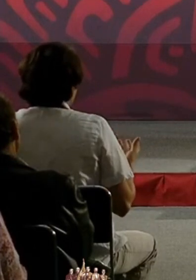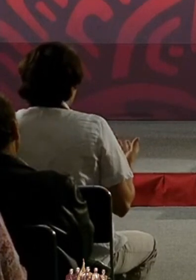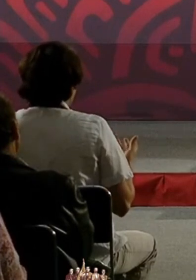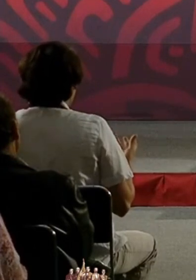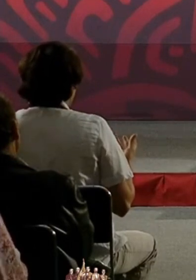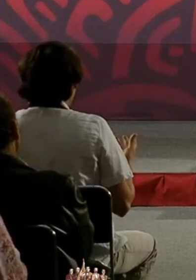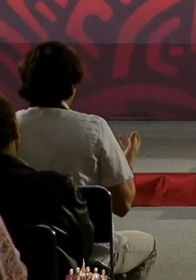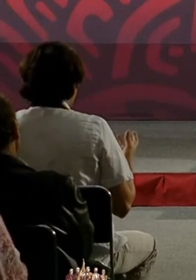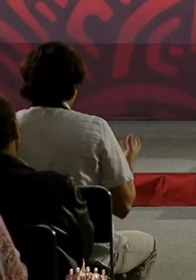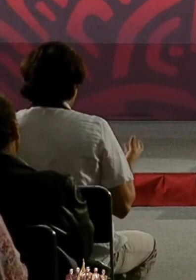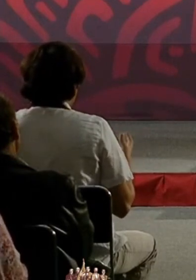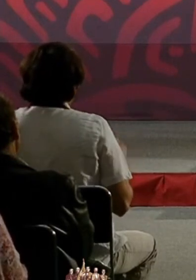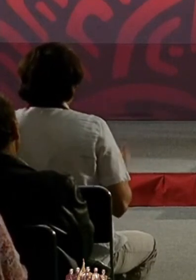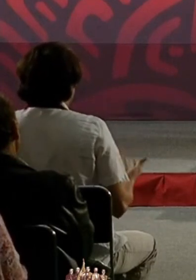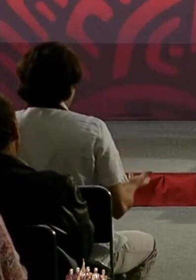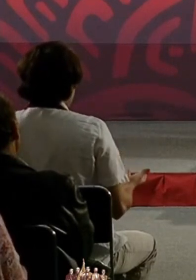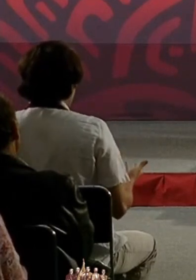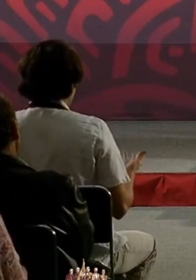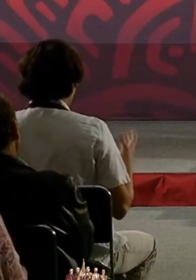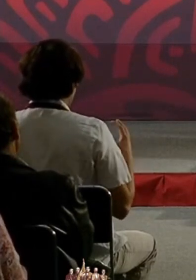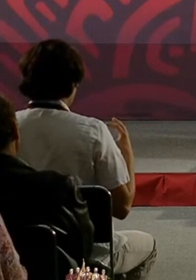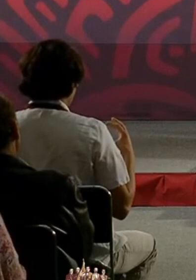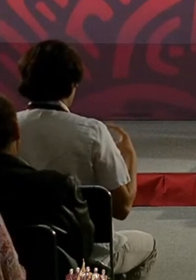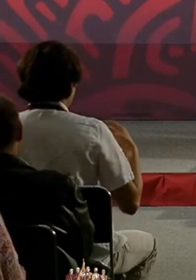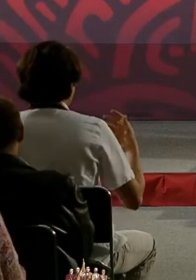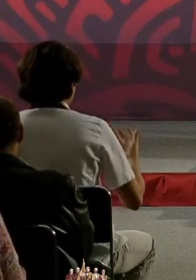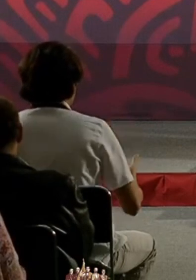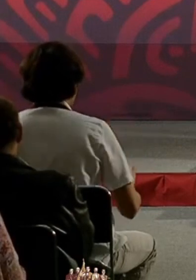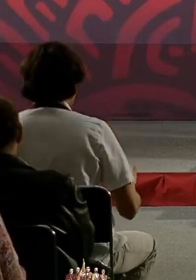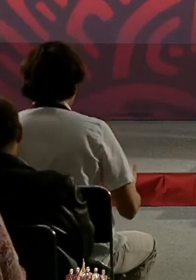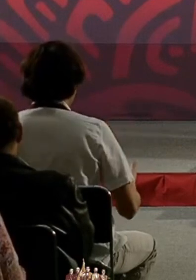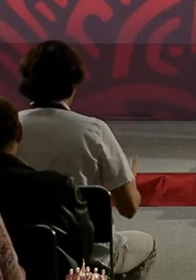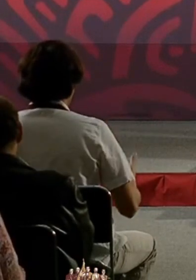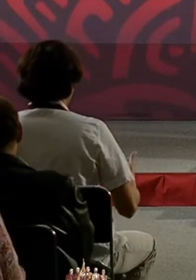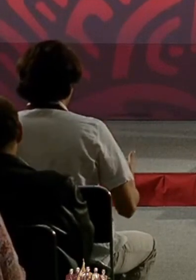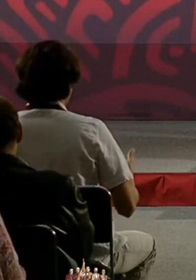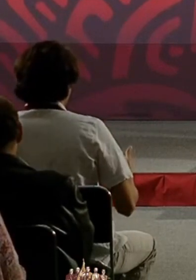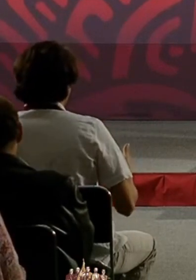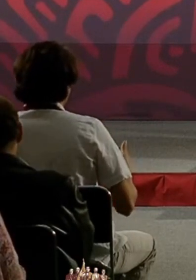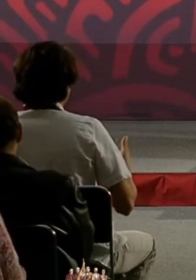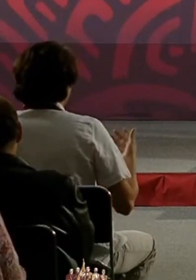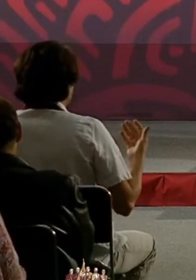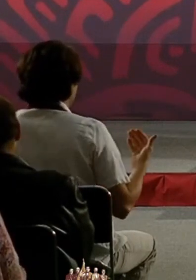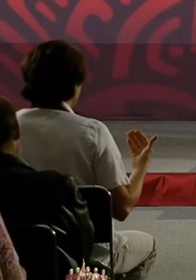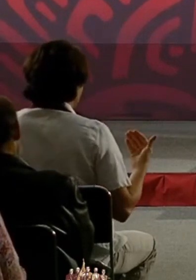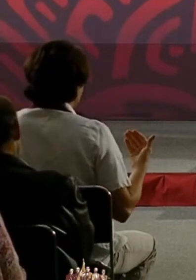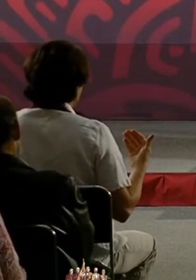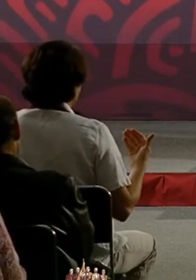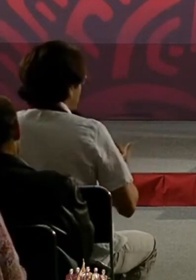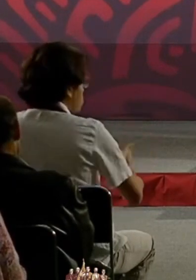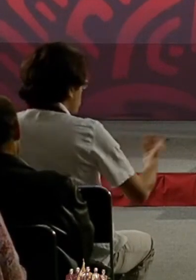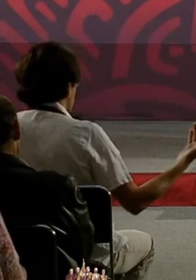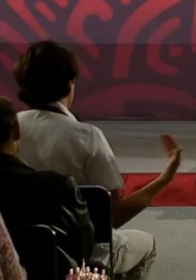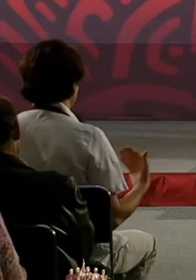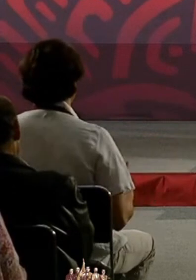debe cambiar el modelo de las escuelas normales para que los maestros aprendan a hacer esto?, ¿no? Había una maestra que me decía, es